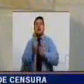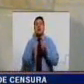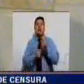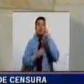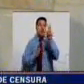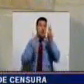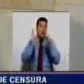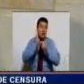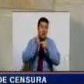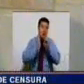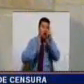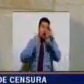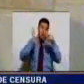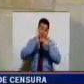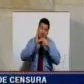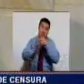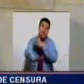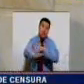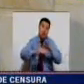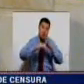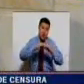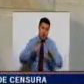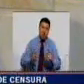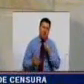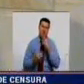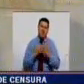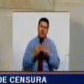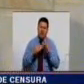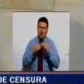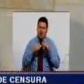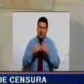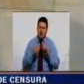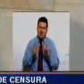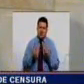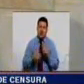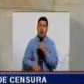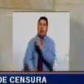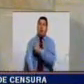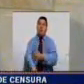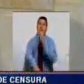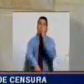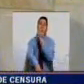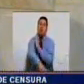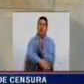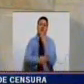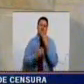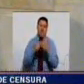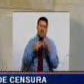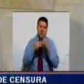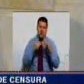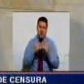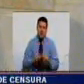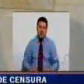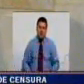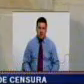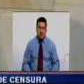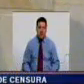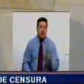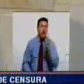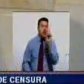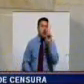de 2.000 millones de dólares, voy a usar dólares para facilitar las cuentas y no usar billones, que es más difícil. No es un negocio